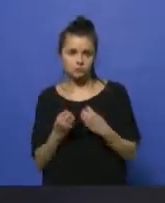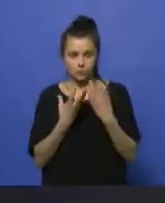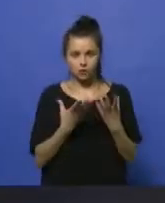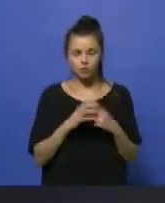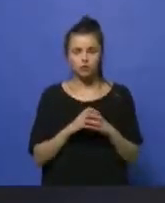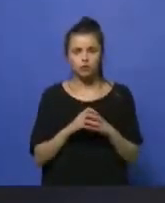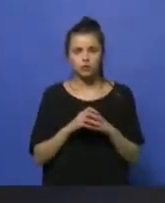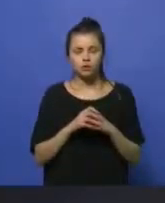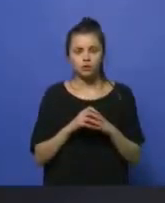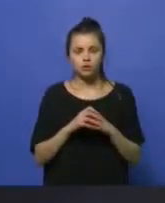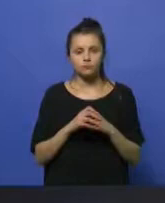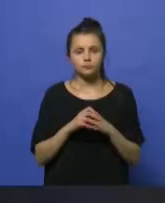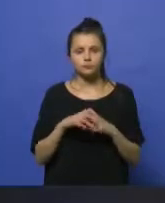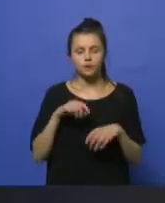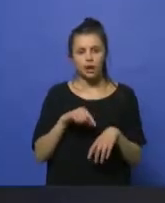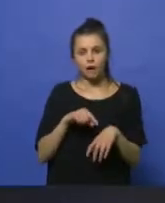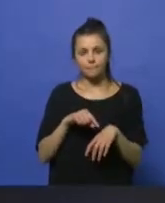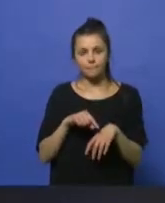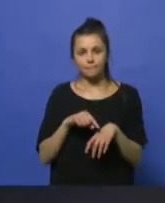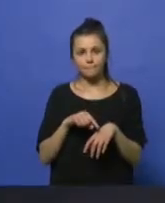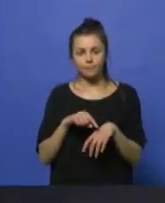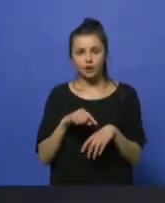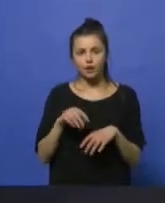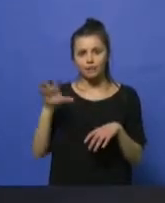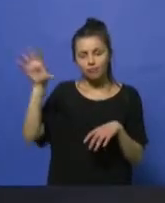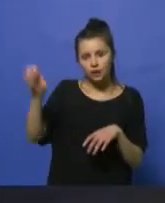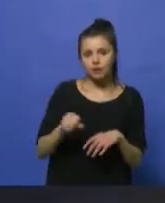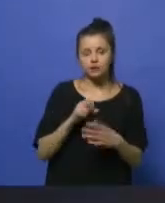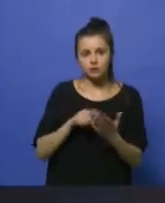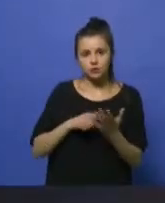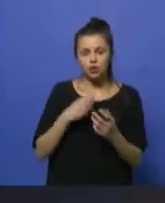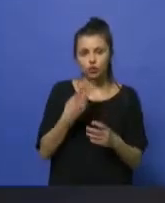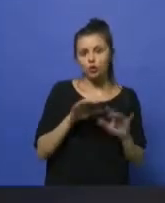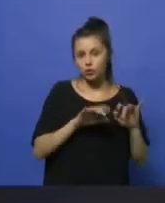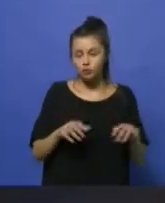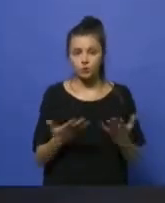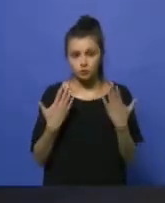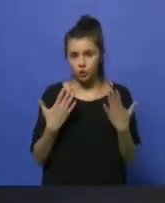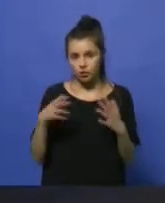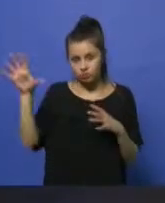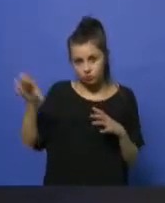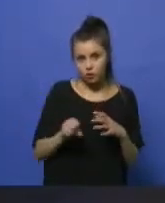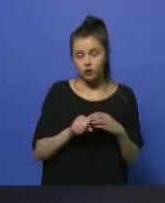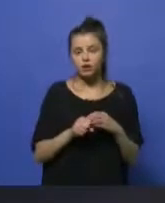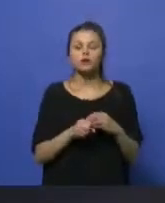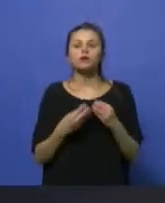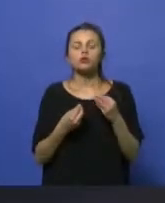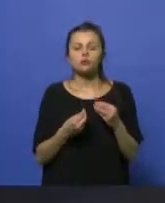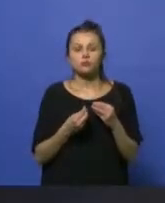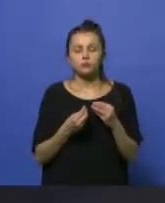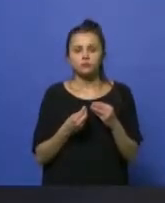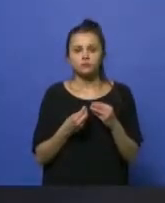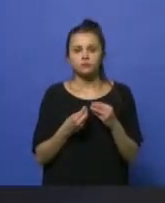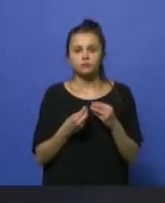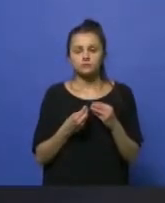caso, inclusive, ¿qué es lo que decíamos recién? Si no traes un celular, sí, puedes traer dos computadoras. Ahora, o dos tablets. ¿Cuál es la aplicación? Está bárbaro para que pueda hacer,